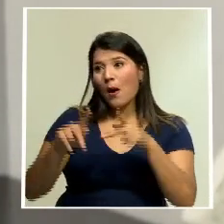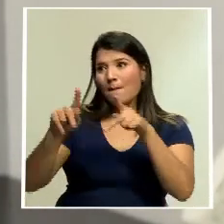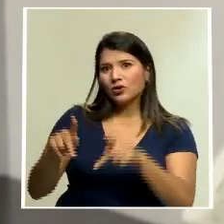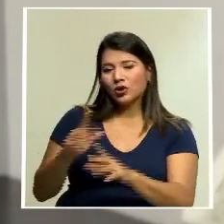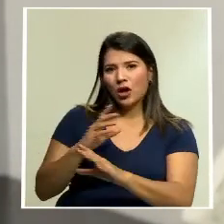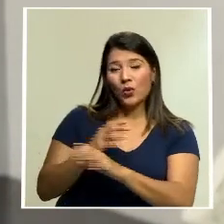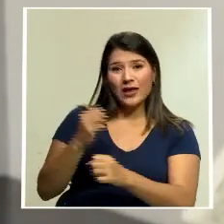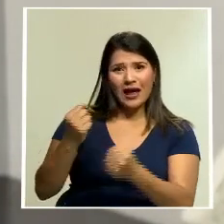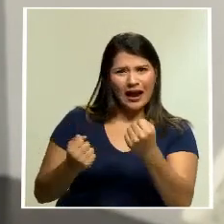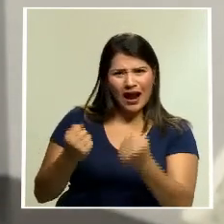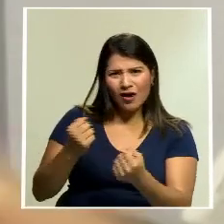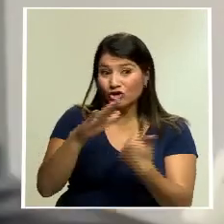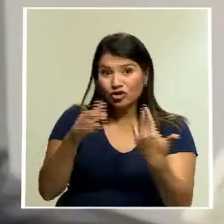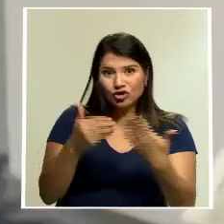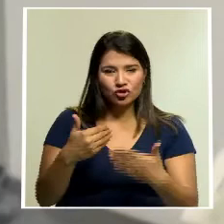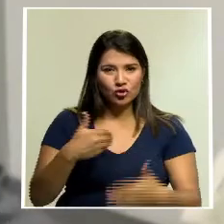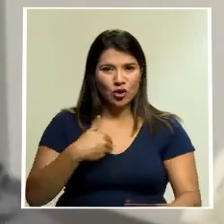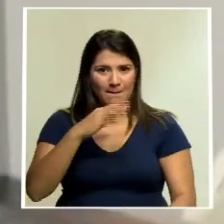Entonces existe una